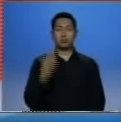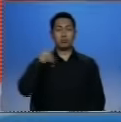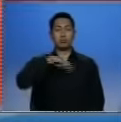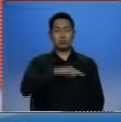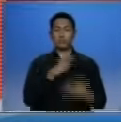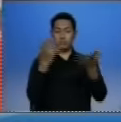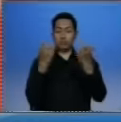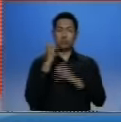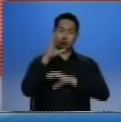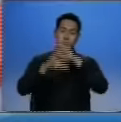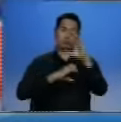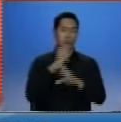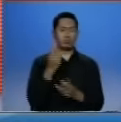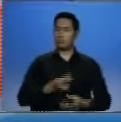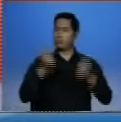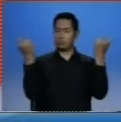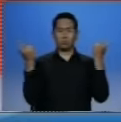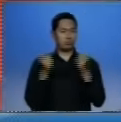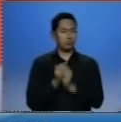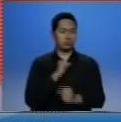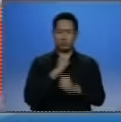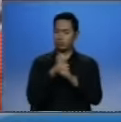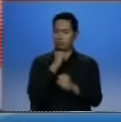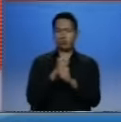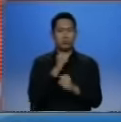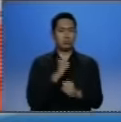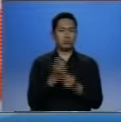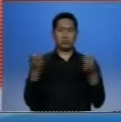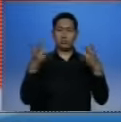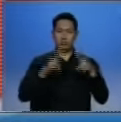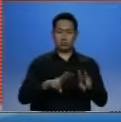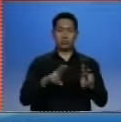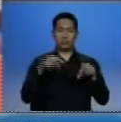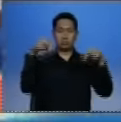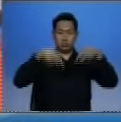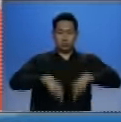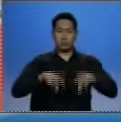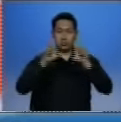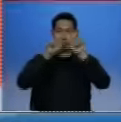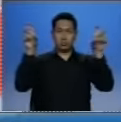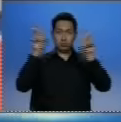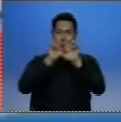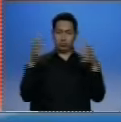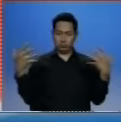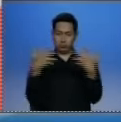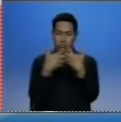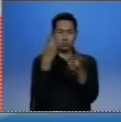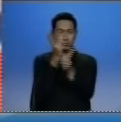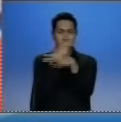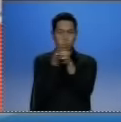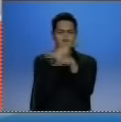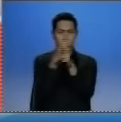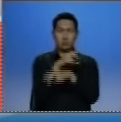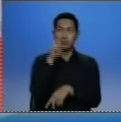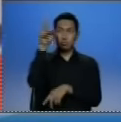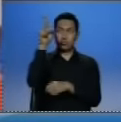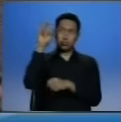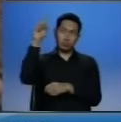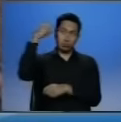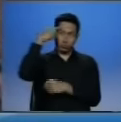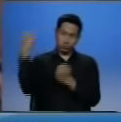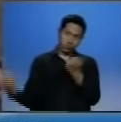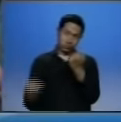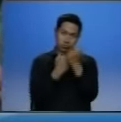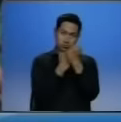el comercio inmediato y crear aquí las empresas mixtas de producción, que el Estado se encargue de